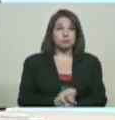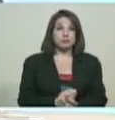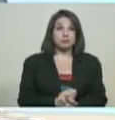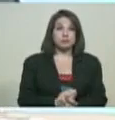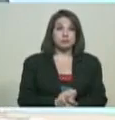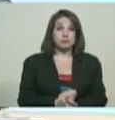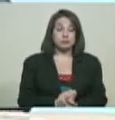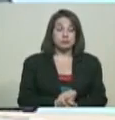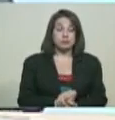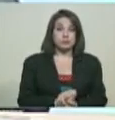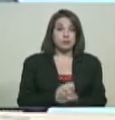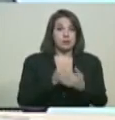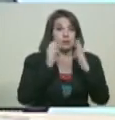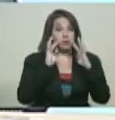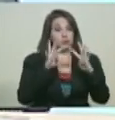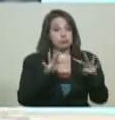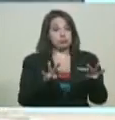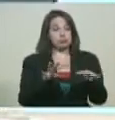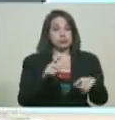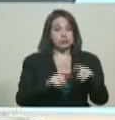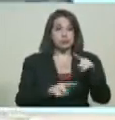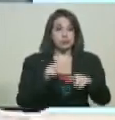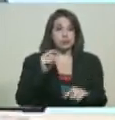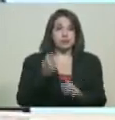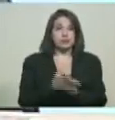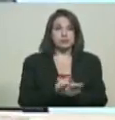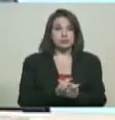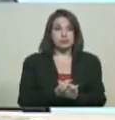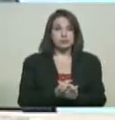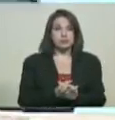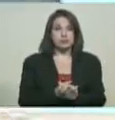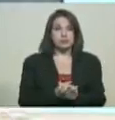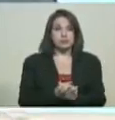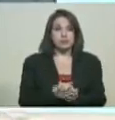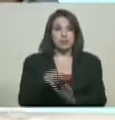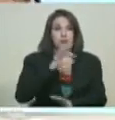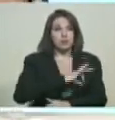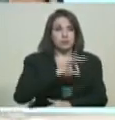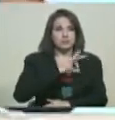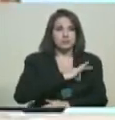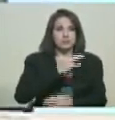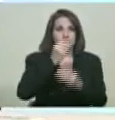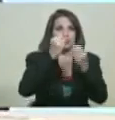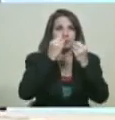es un fenómeno sociopolítico único